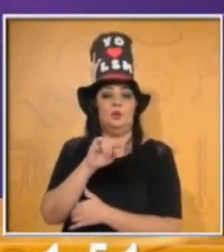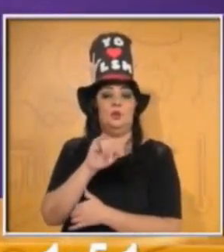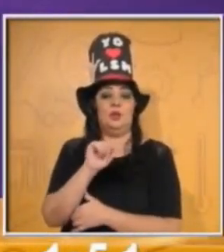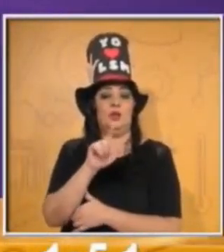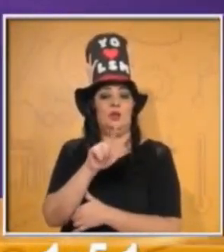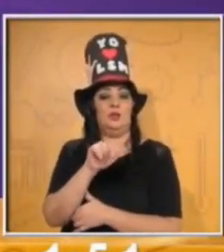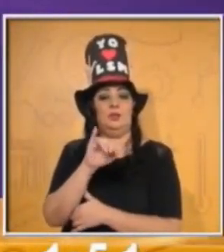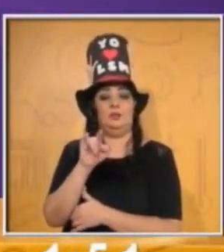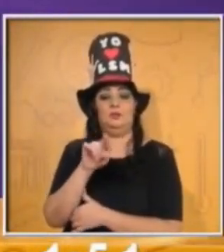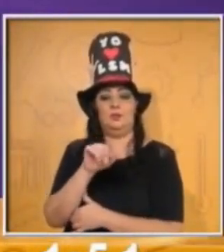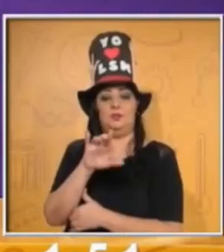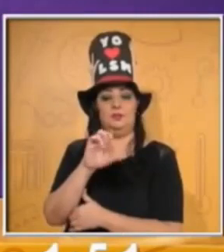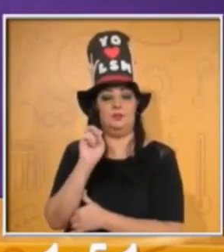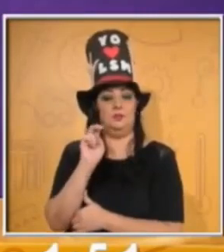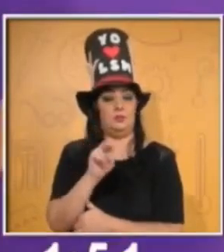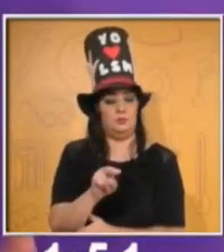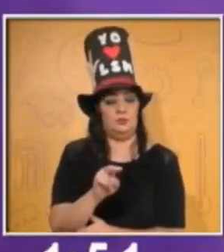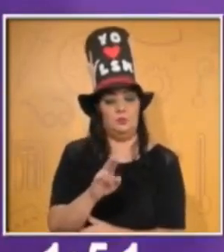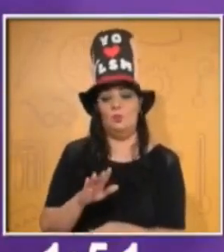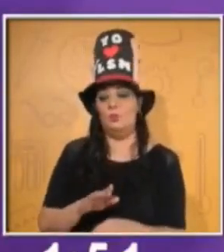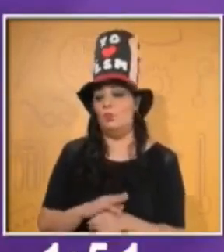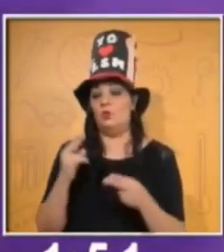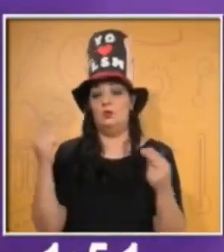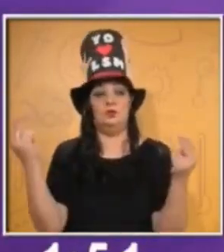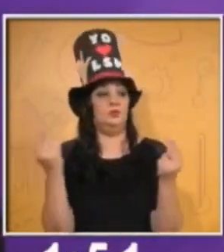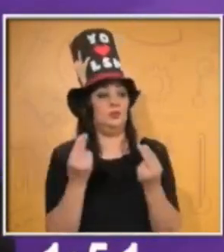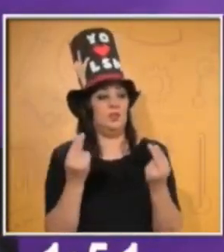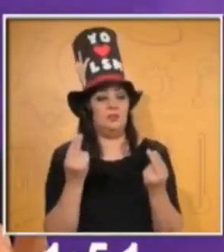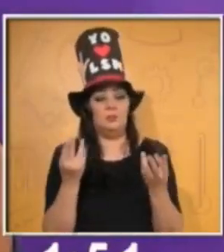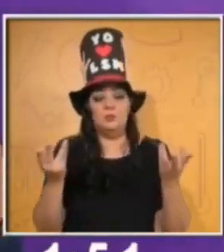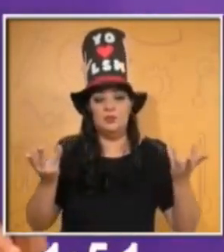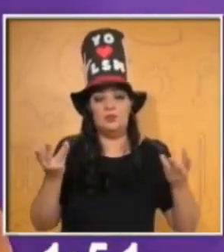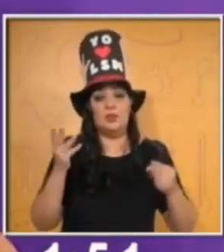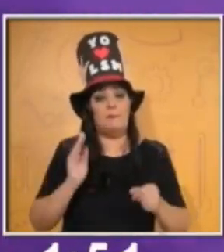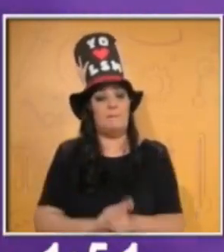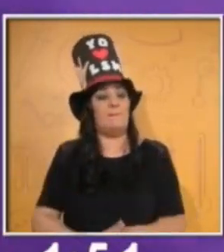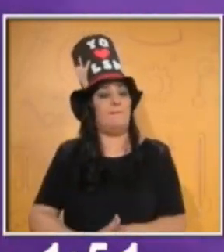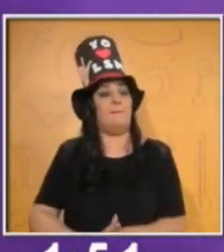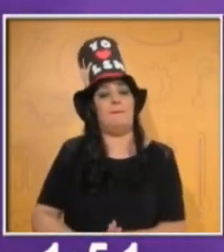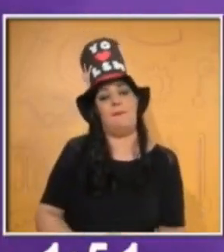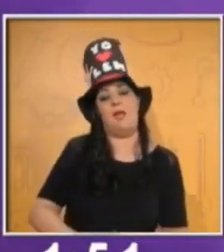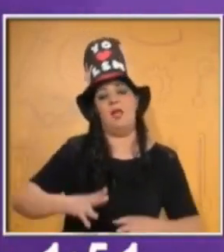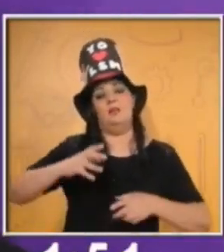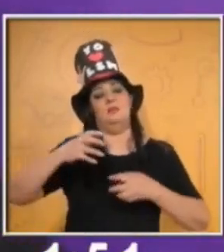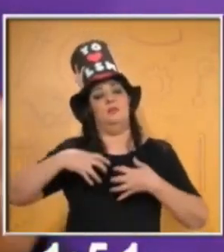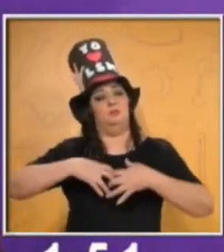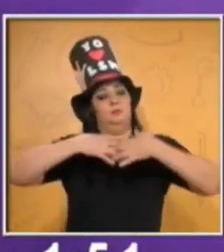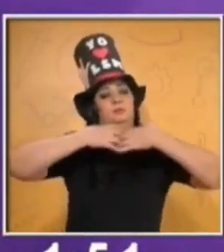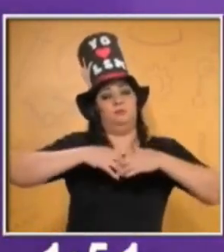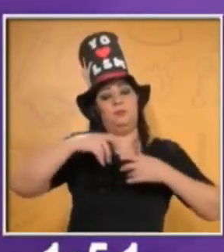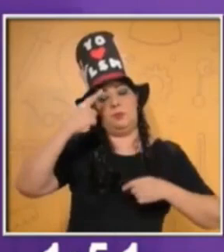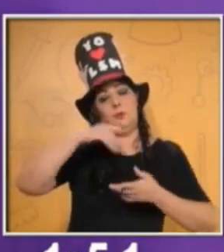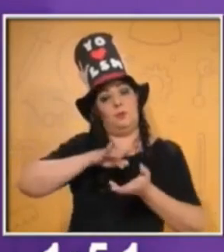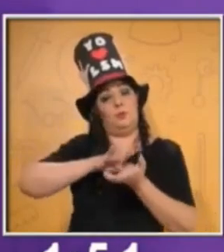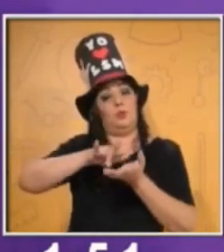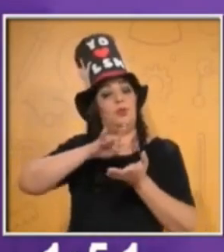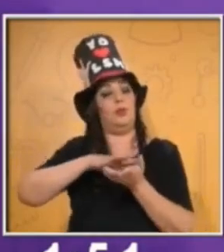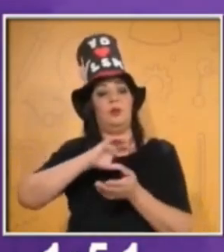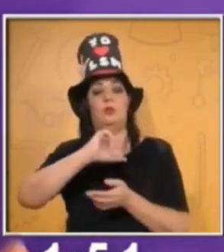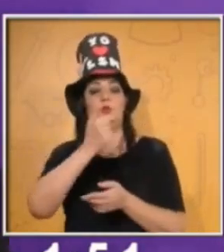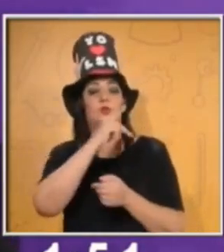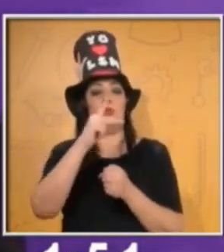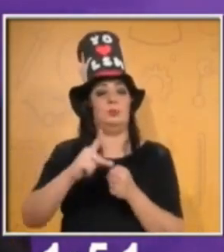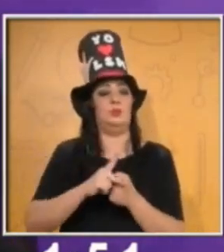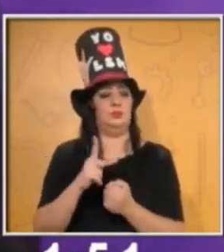maestra, precisamente ¿por qué? Porque requeríamos hacer producción más intensa para poder apoyar a los otros países que